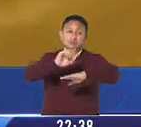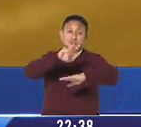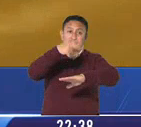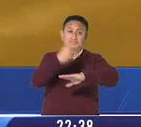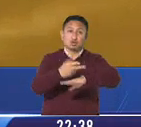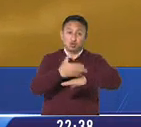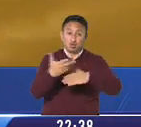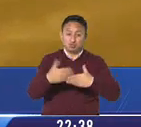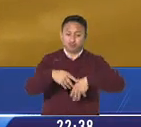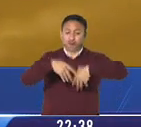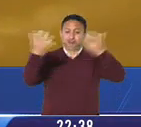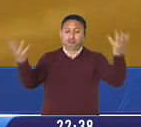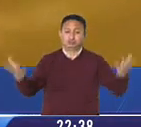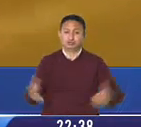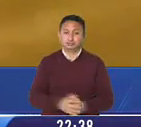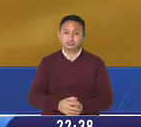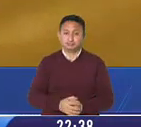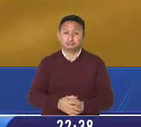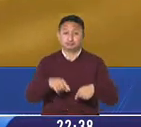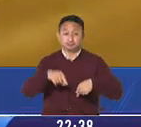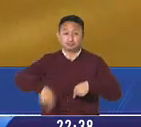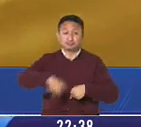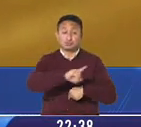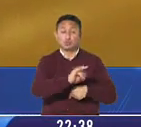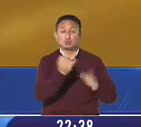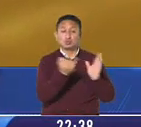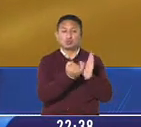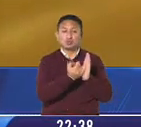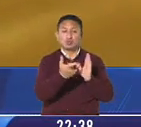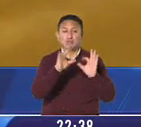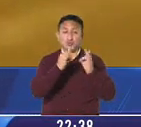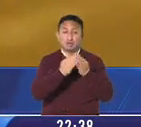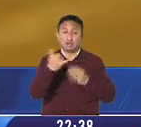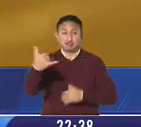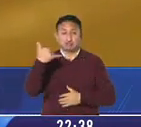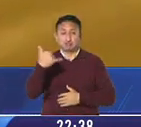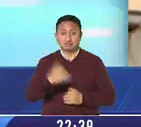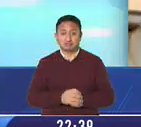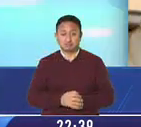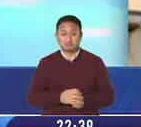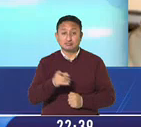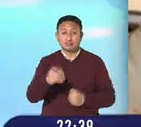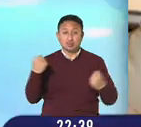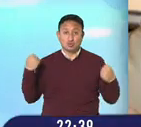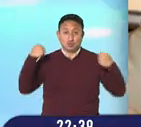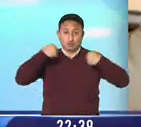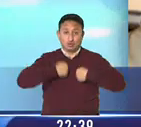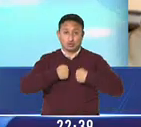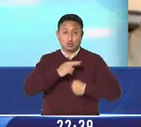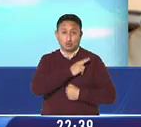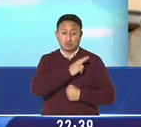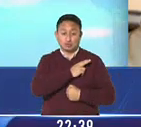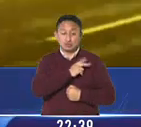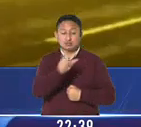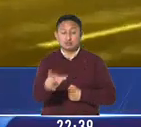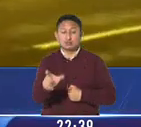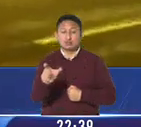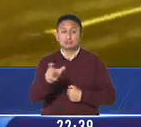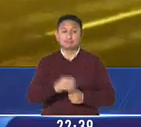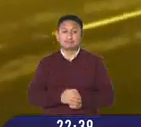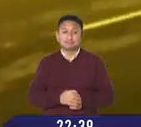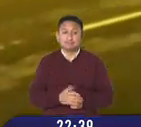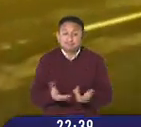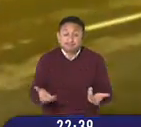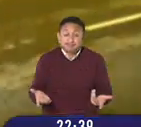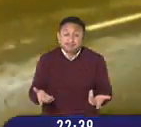de sus pertenencias, las que permitieron identificarlo y llamar a su familia. Exacto, la mochila de la universidad, documentos del joven. Y es que